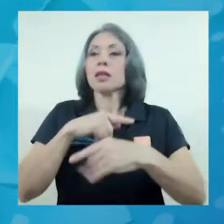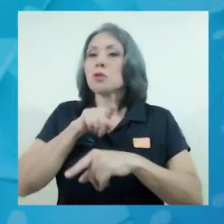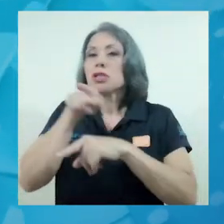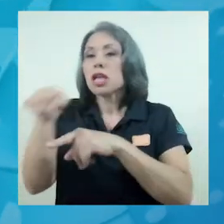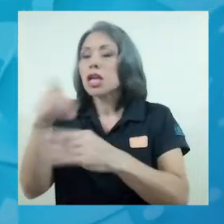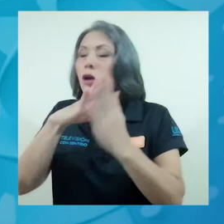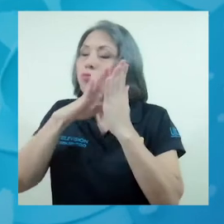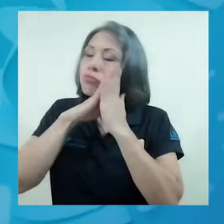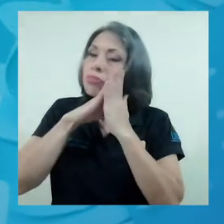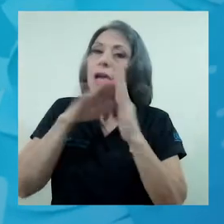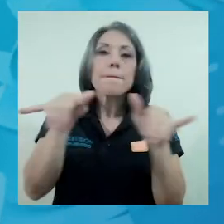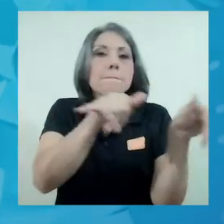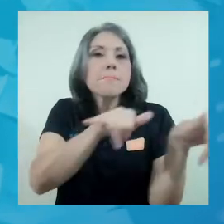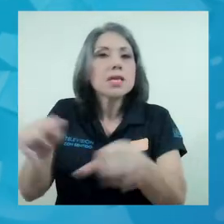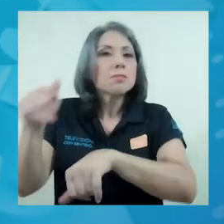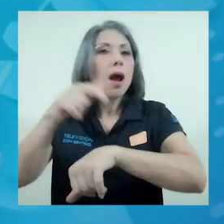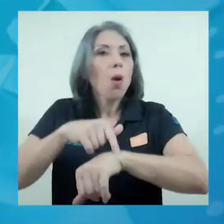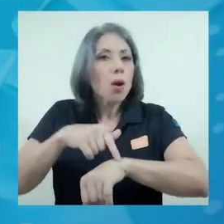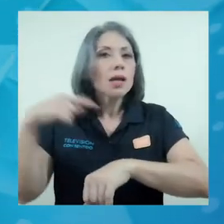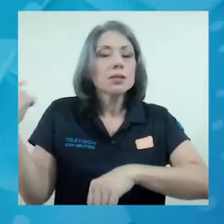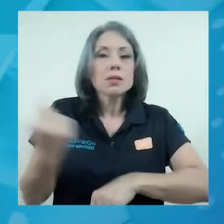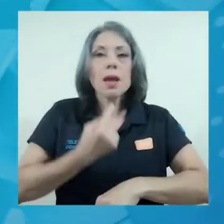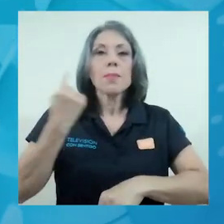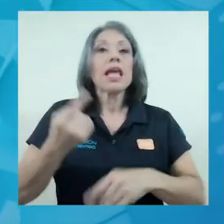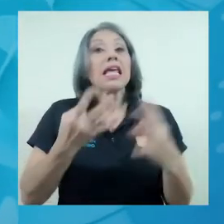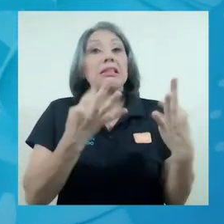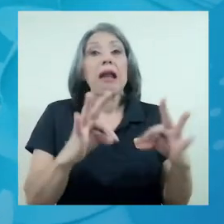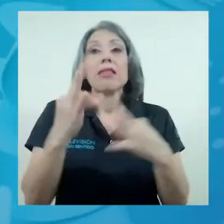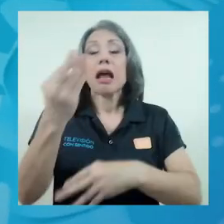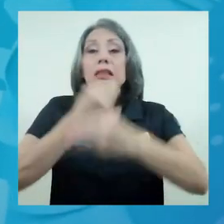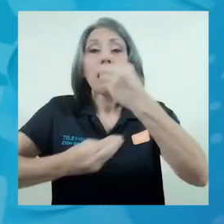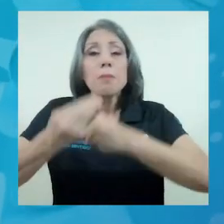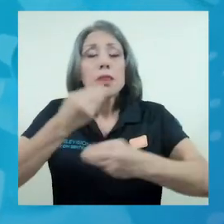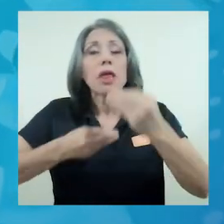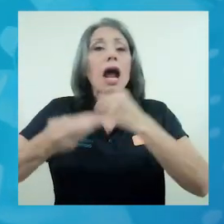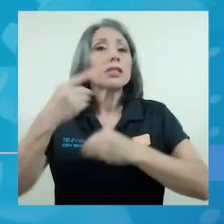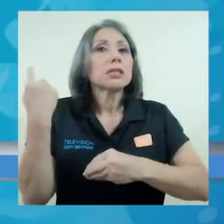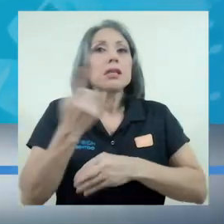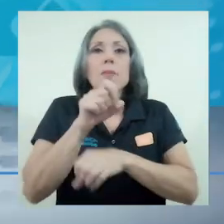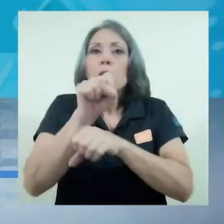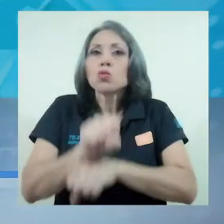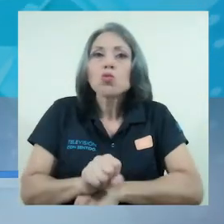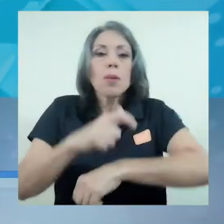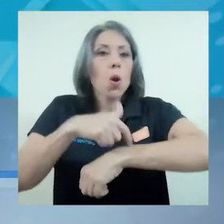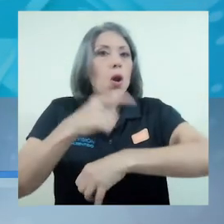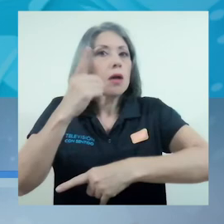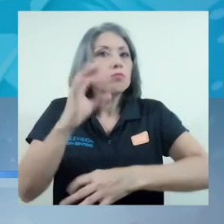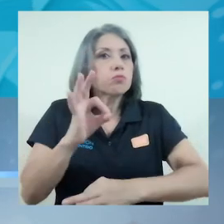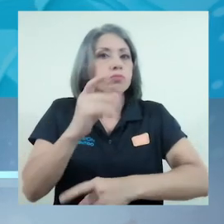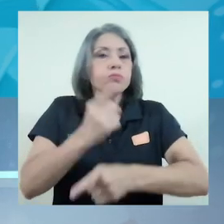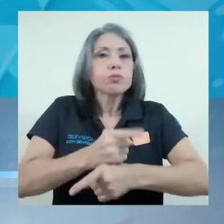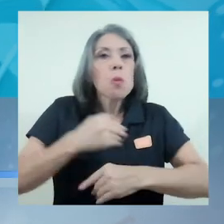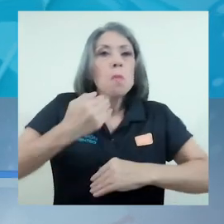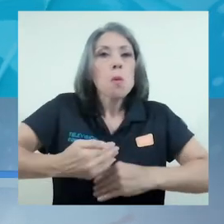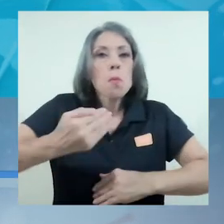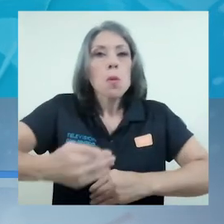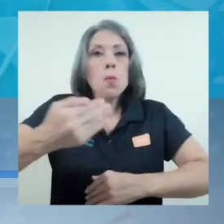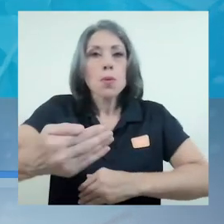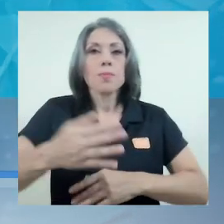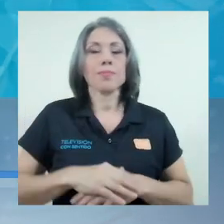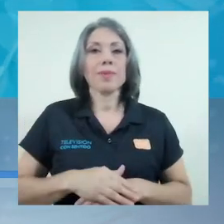turnos como usualmente los hace tratar de hacer actividades que antes hacía rutinariamente como por